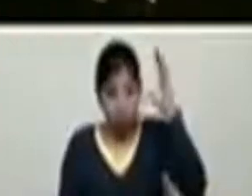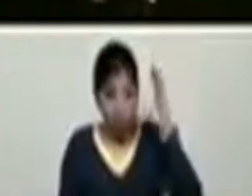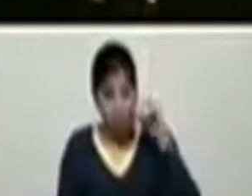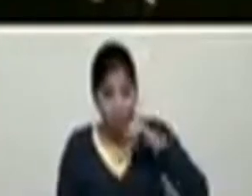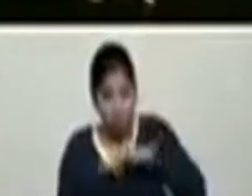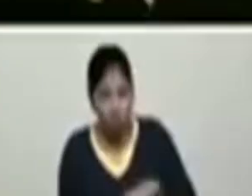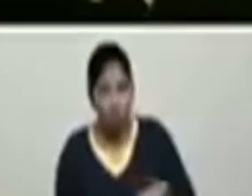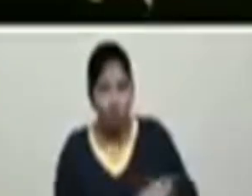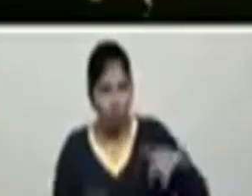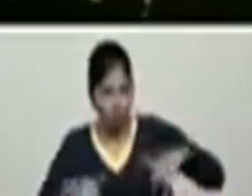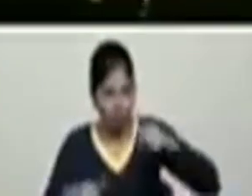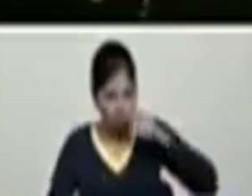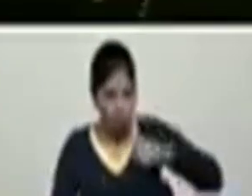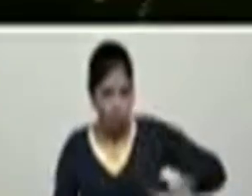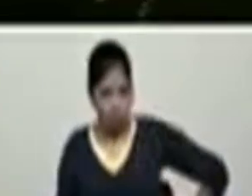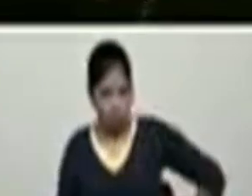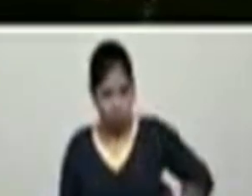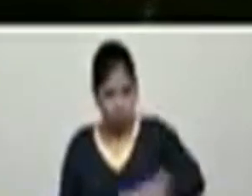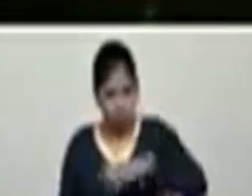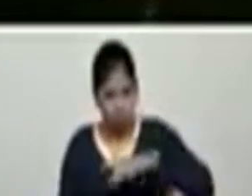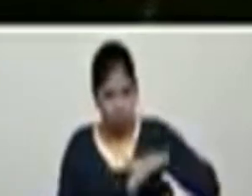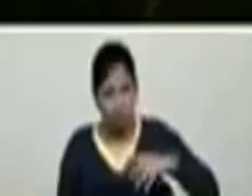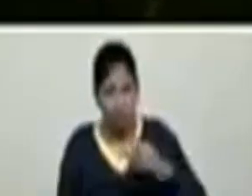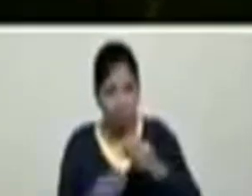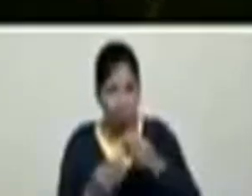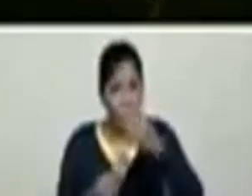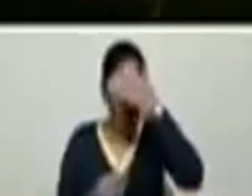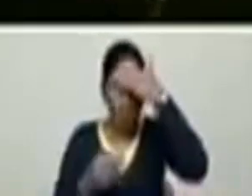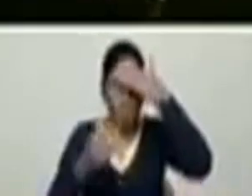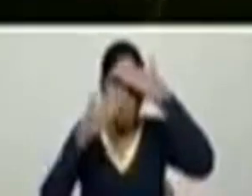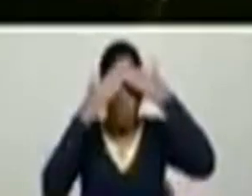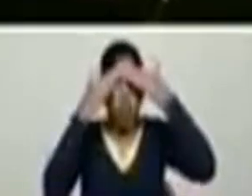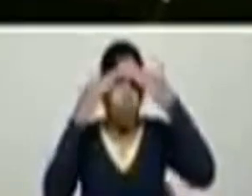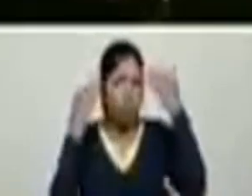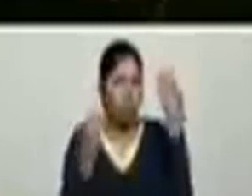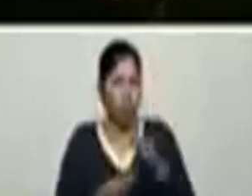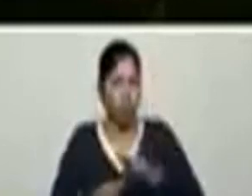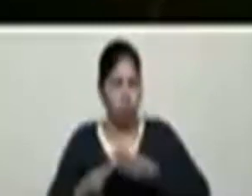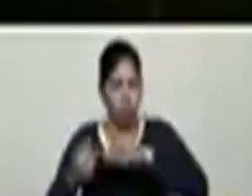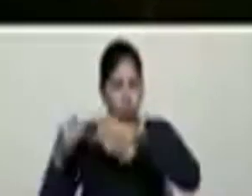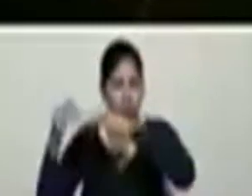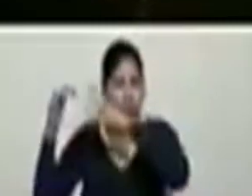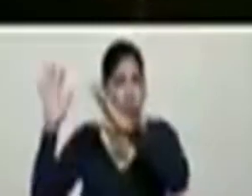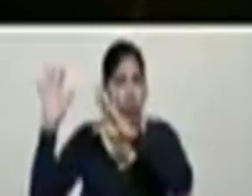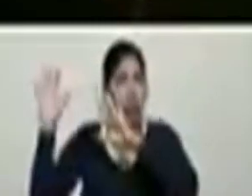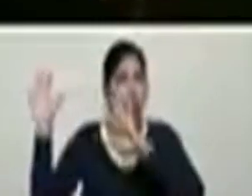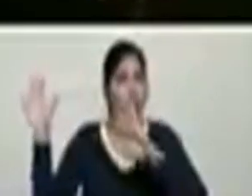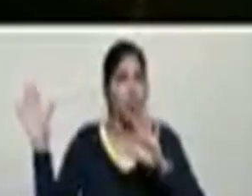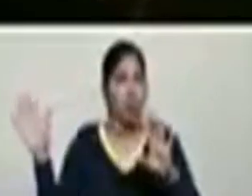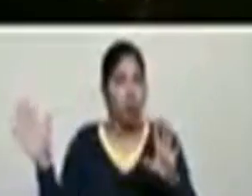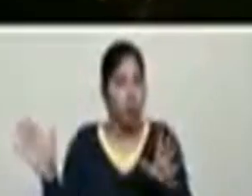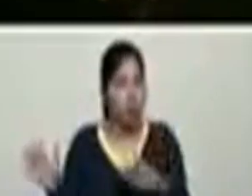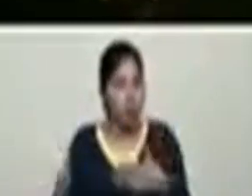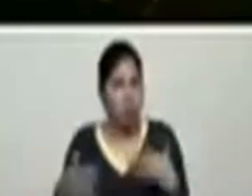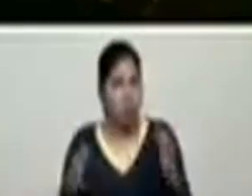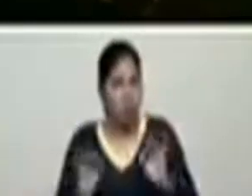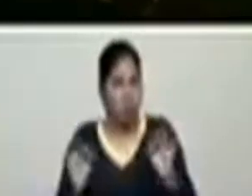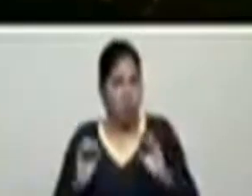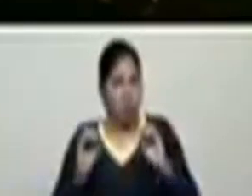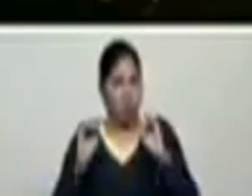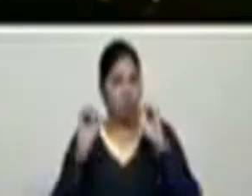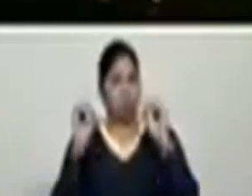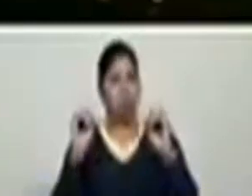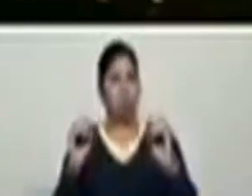se viene una caída bastante grande del precio del Bolívar señores mucho más grande eso es un gran desastre económico nacional mis amigos y